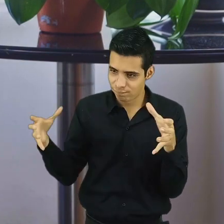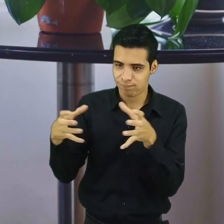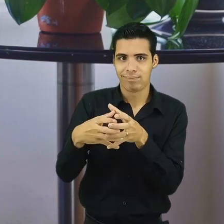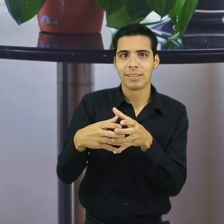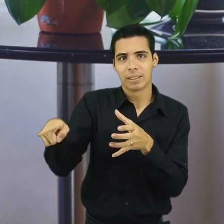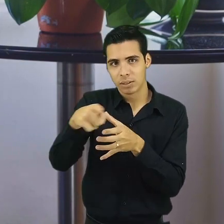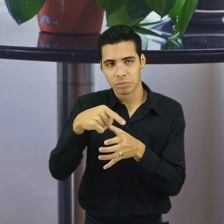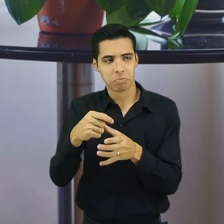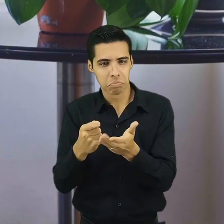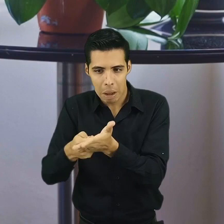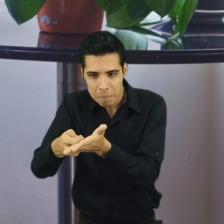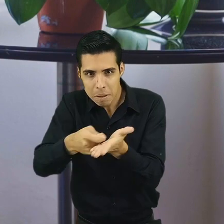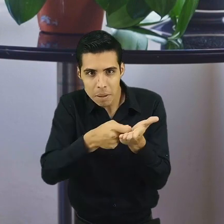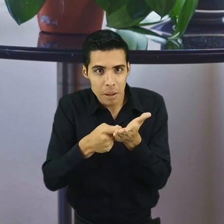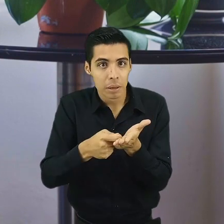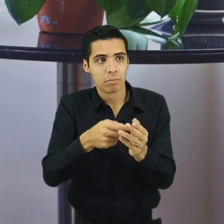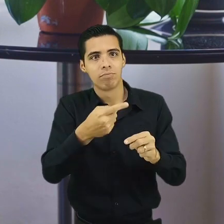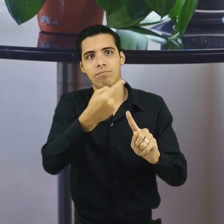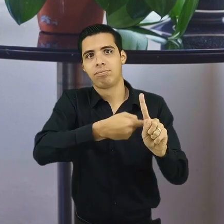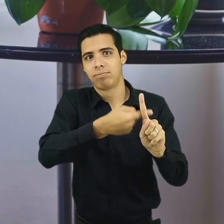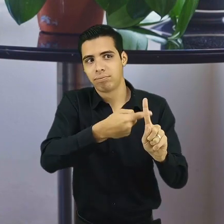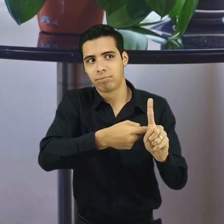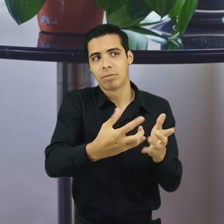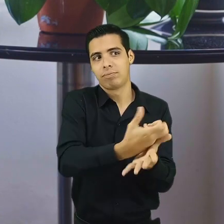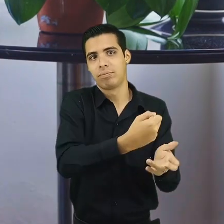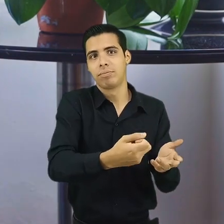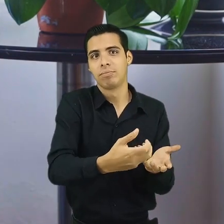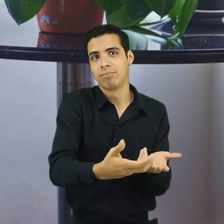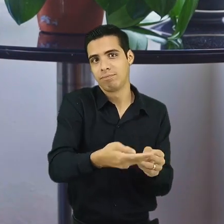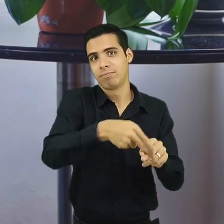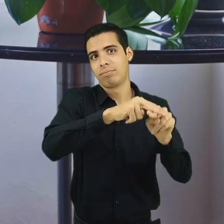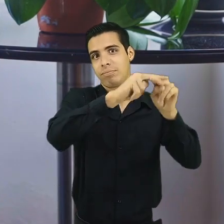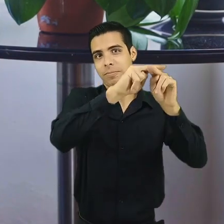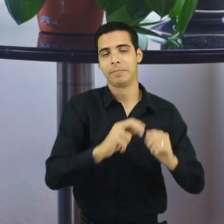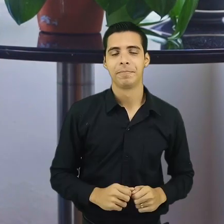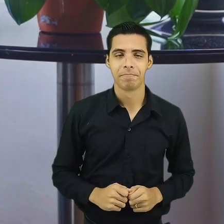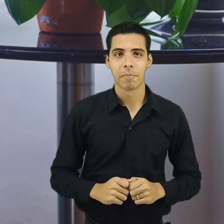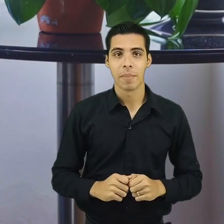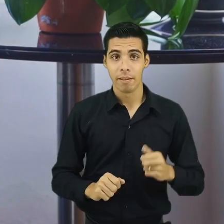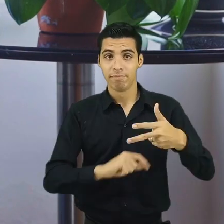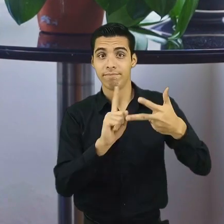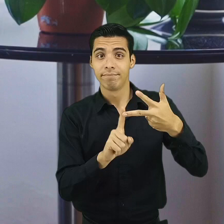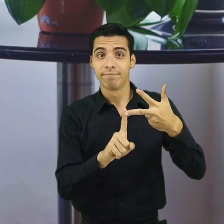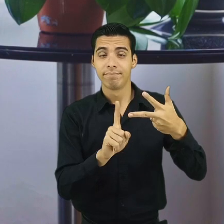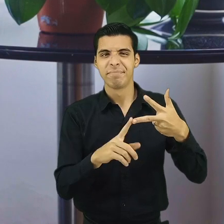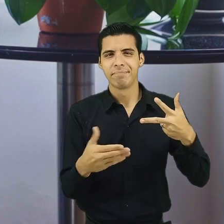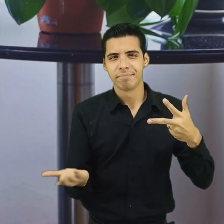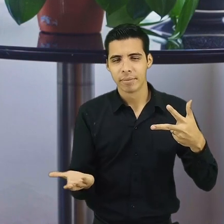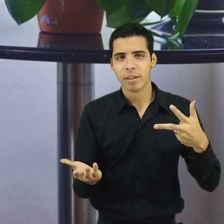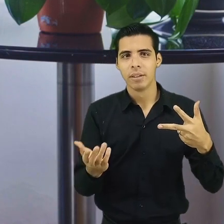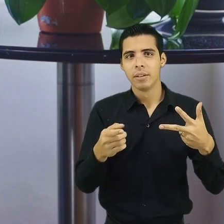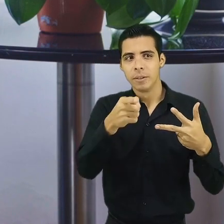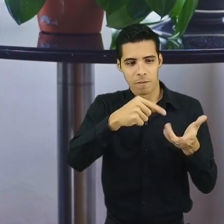rentabilidad a través del alquiler o la revalorización de estos activos. En tercer lugar, encontramos también los fideicomisos inmobiliarios.